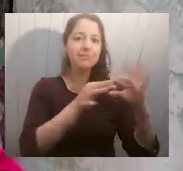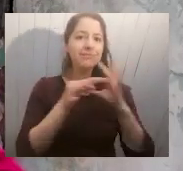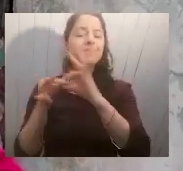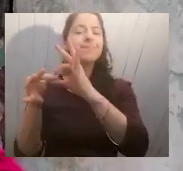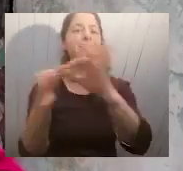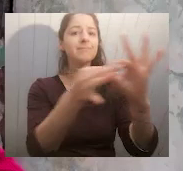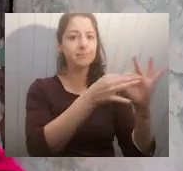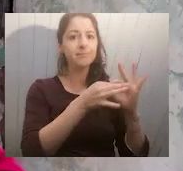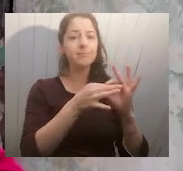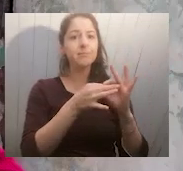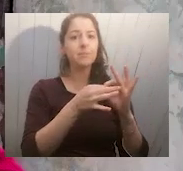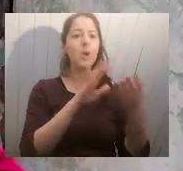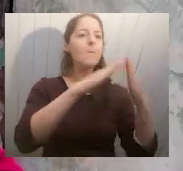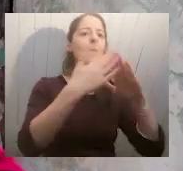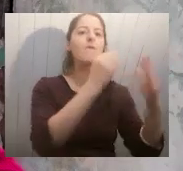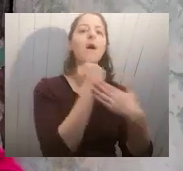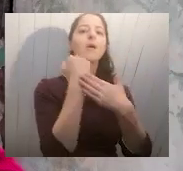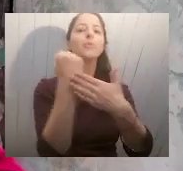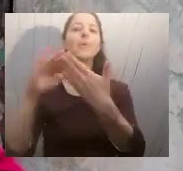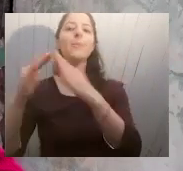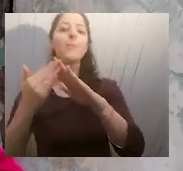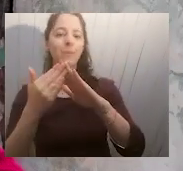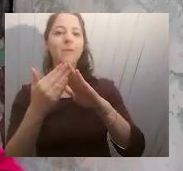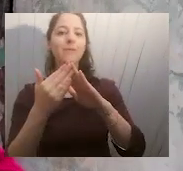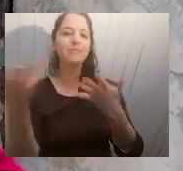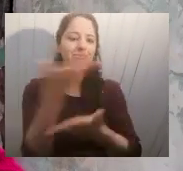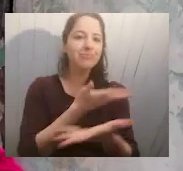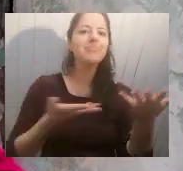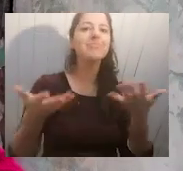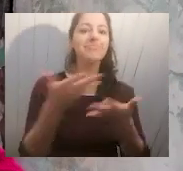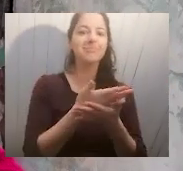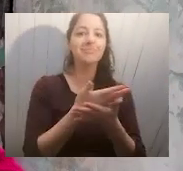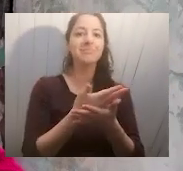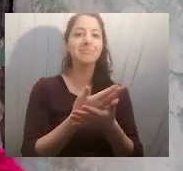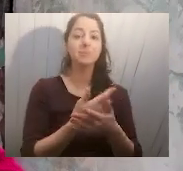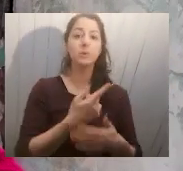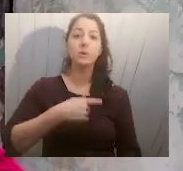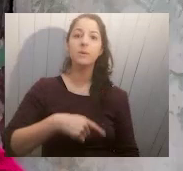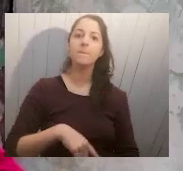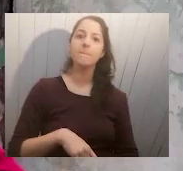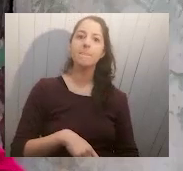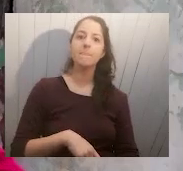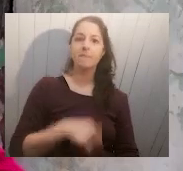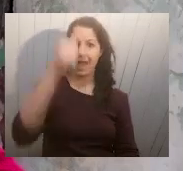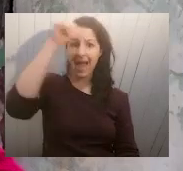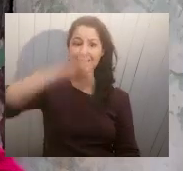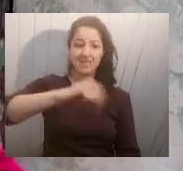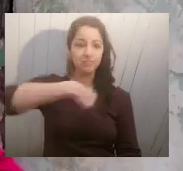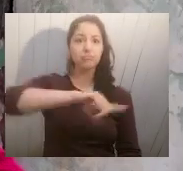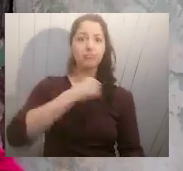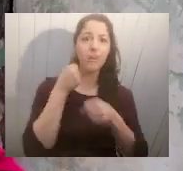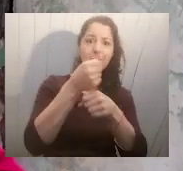Y la revuelta que hace meses comenzamos continúa y vive hoy en estas formas de organización. Frente a la criminalización de la protesta, frente a